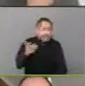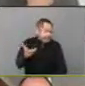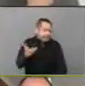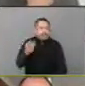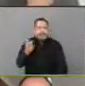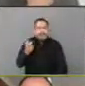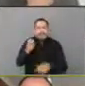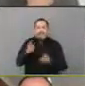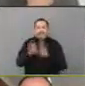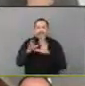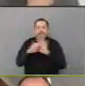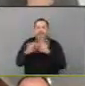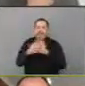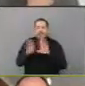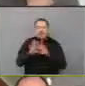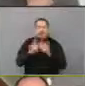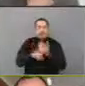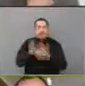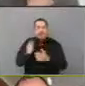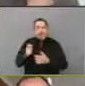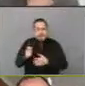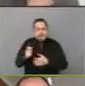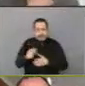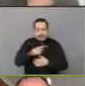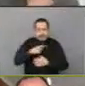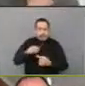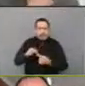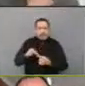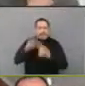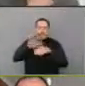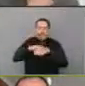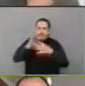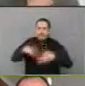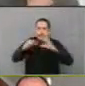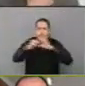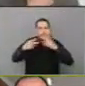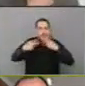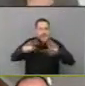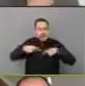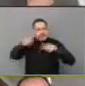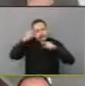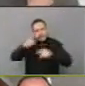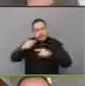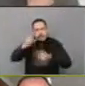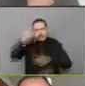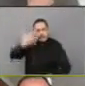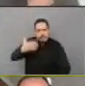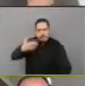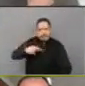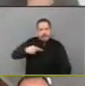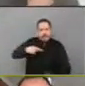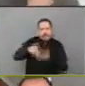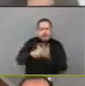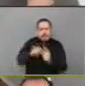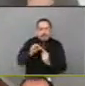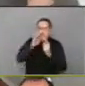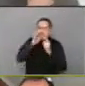particularmente que se destaque más a la persona, a la imagen de la persona,